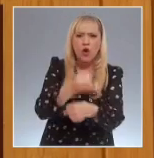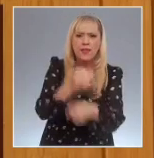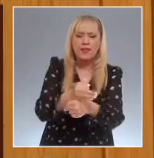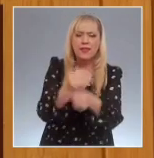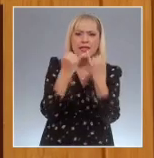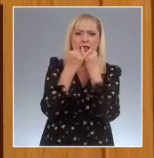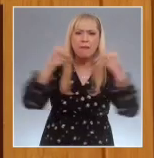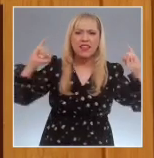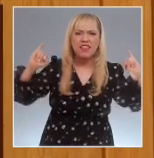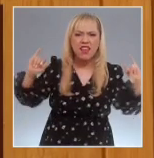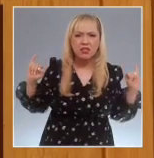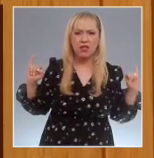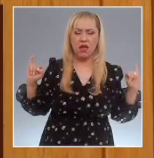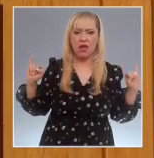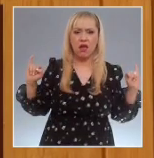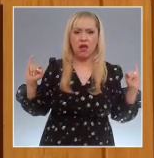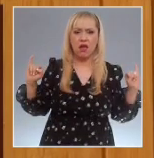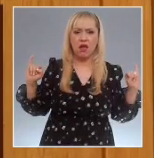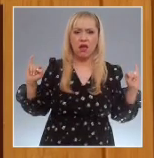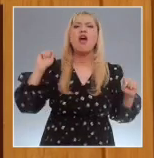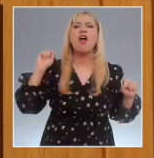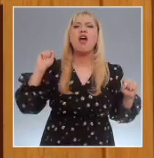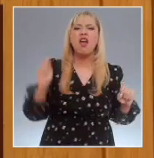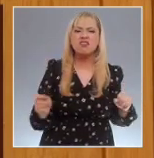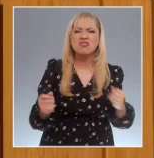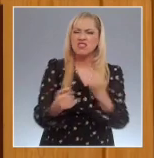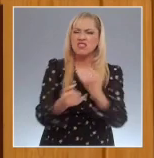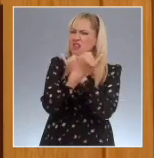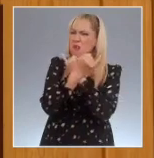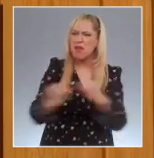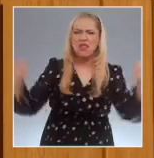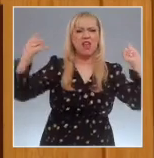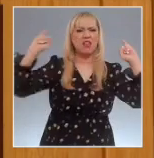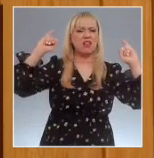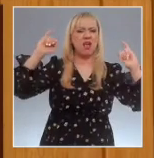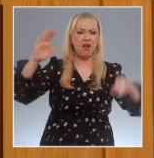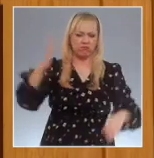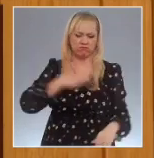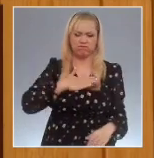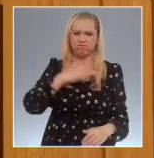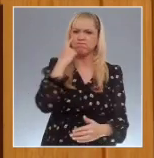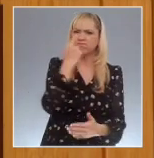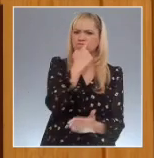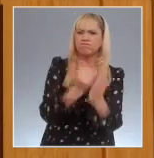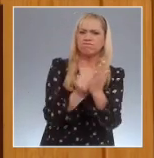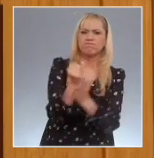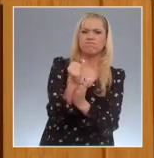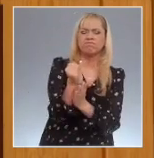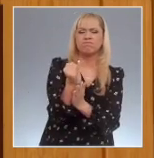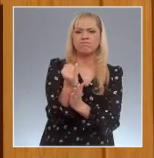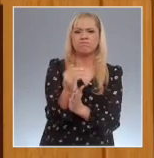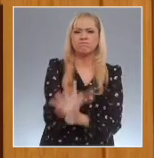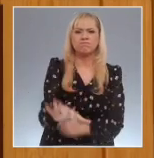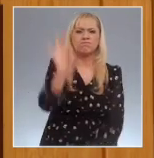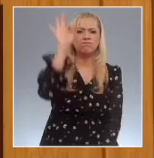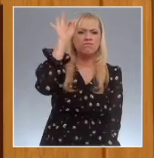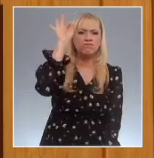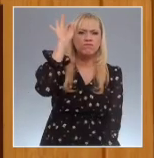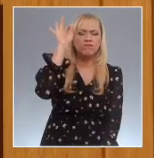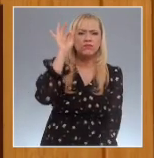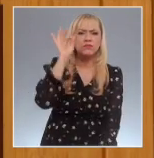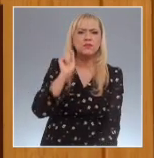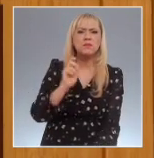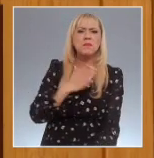independiente, autónomo, verdadero de los tribunales, que no son apenas la boca, ya no son como en el siglo